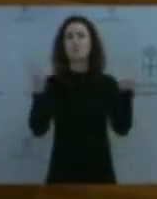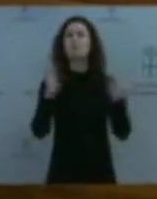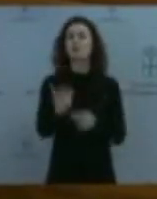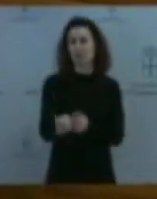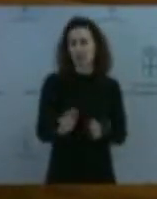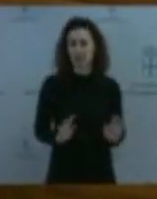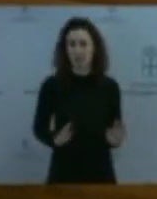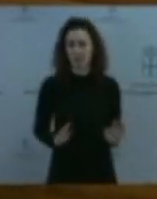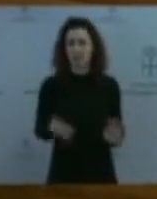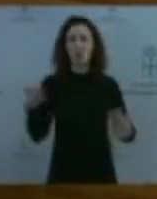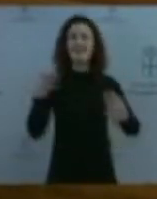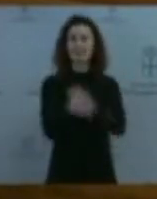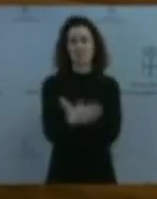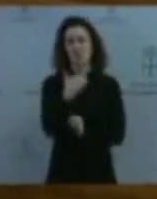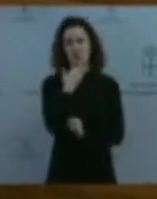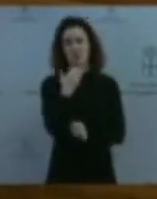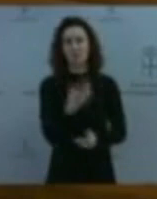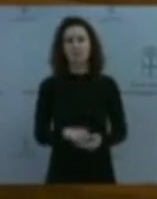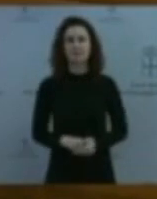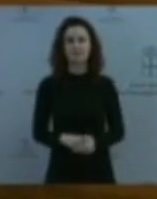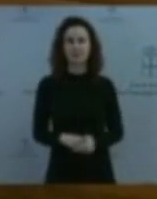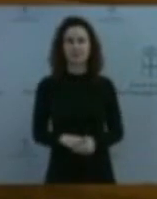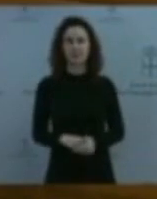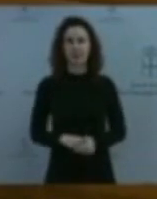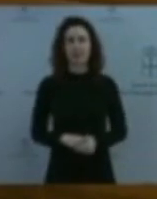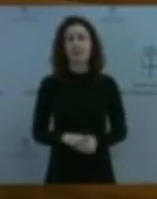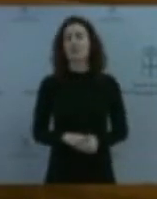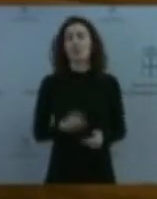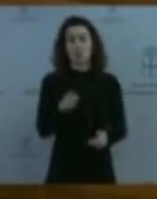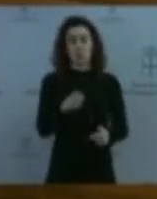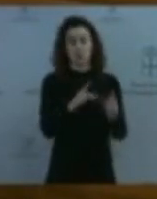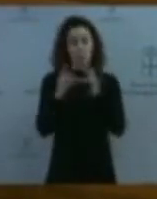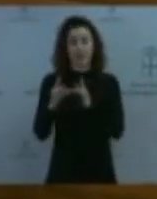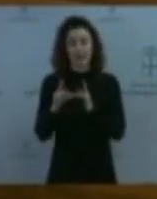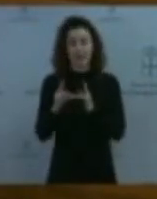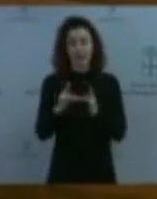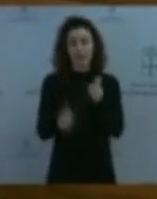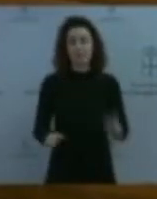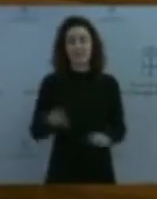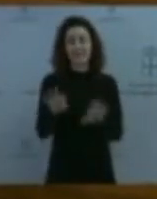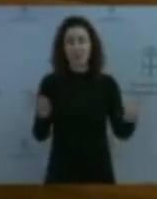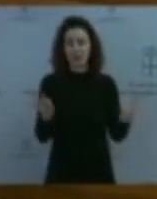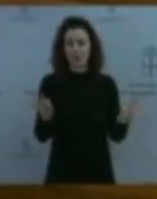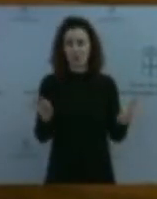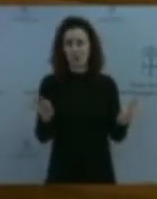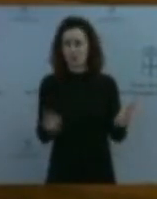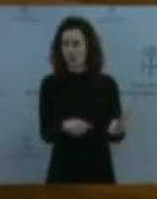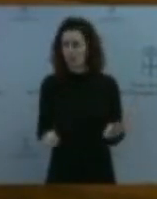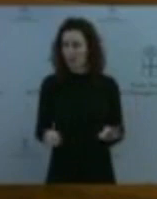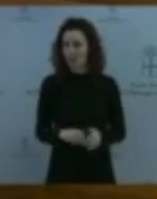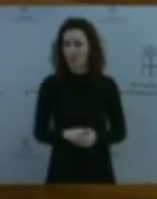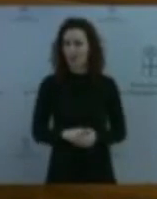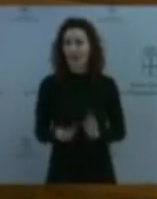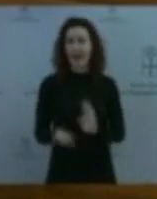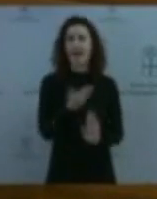no sé si usted ha dirigido alguna vez un departamento de recursos humanos. Yo antes de ser alcalde fui concejal